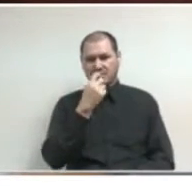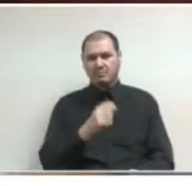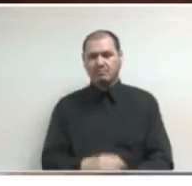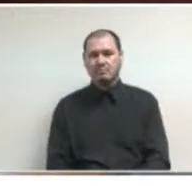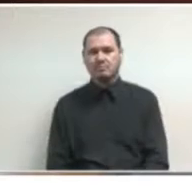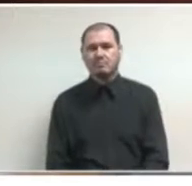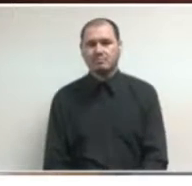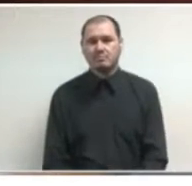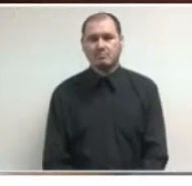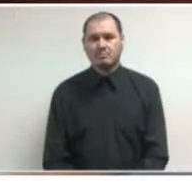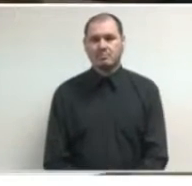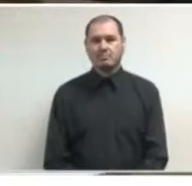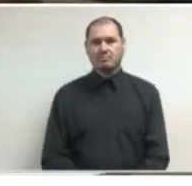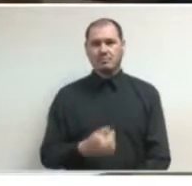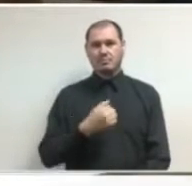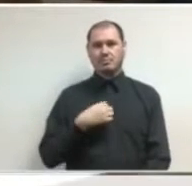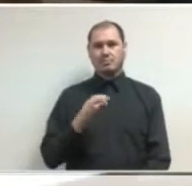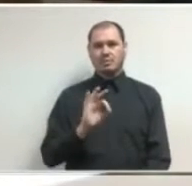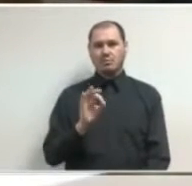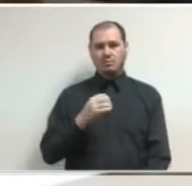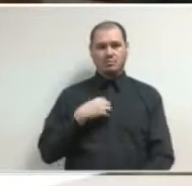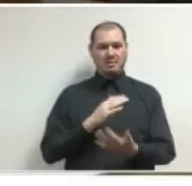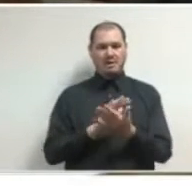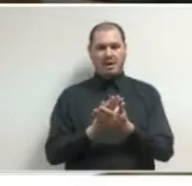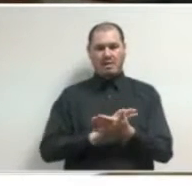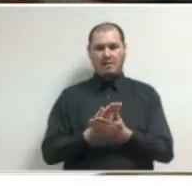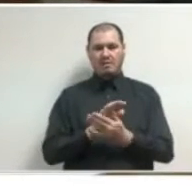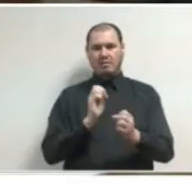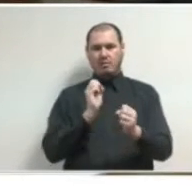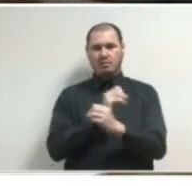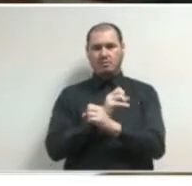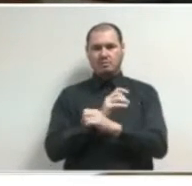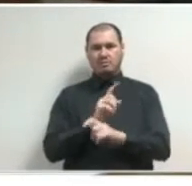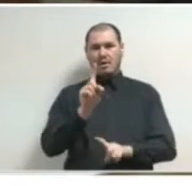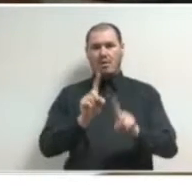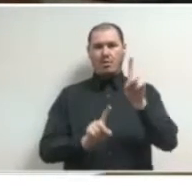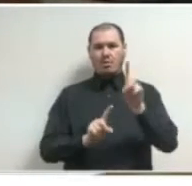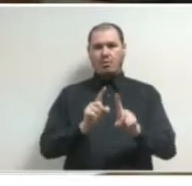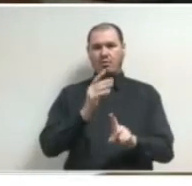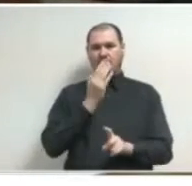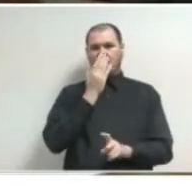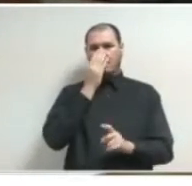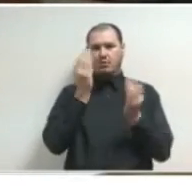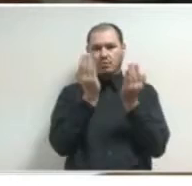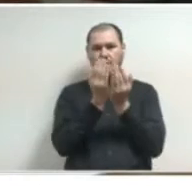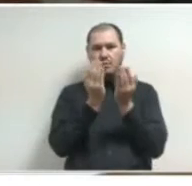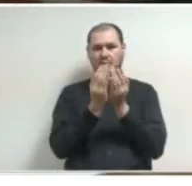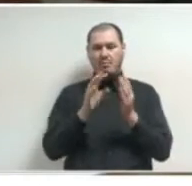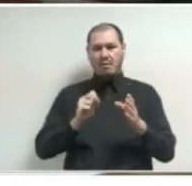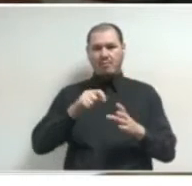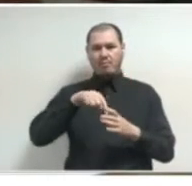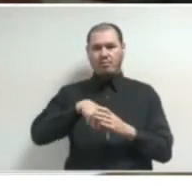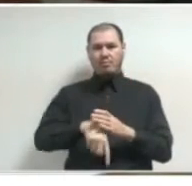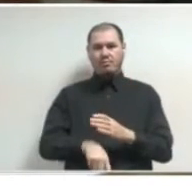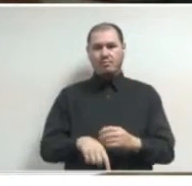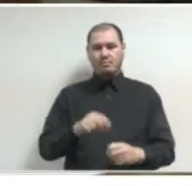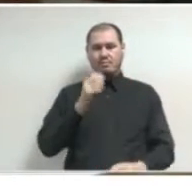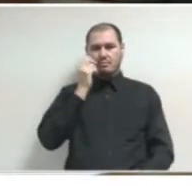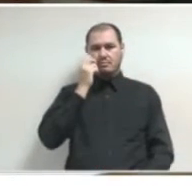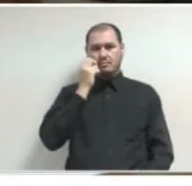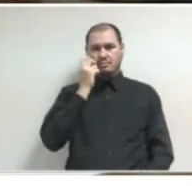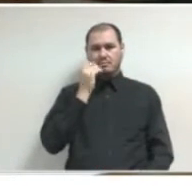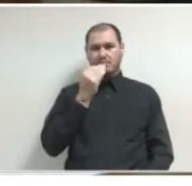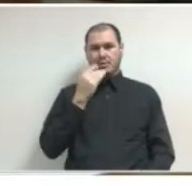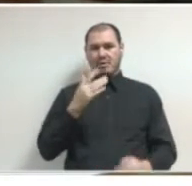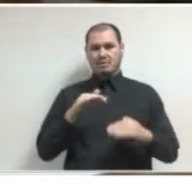en Cuatiaja, o Pavavente, y o en Ponajaja? El ministro quería estudiar con más profundidad, pero parece que hay unanimidad...